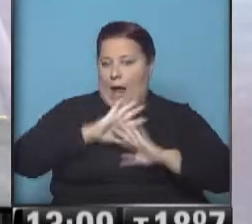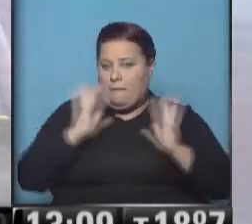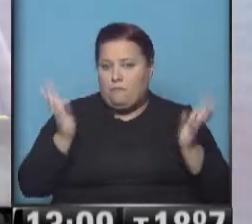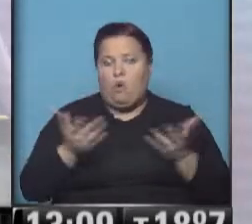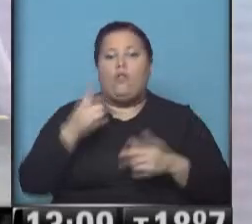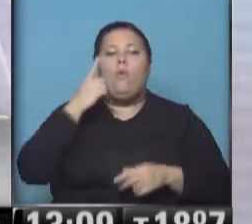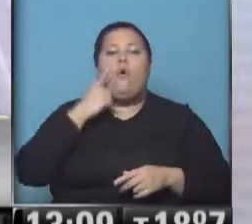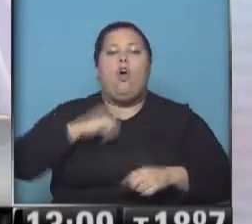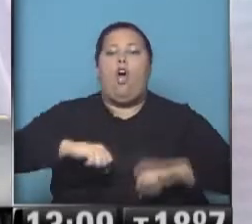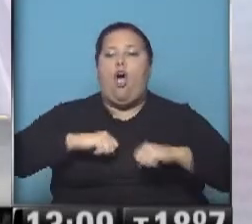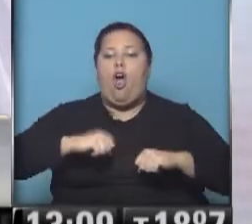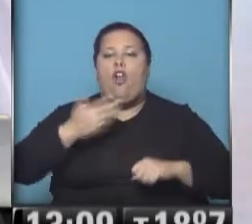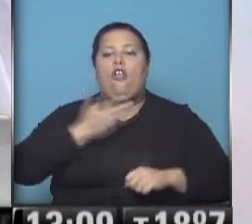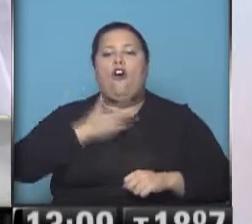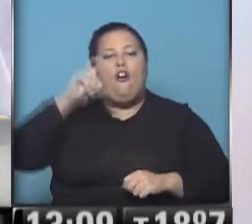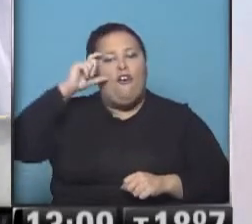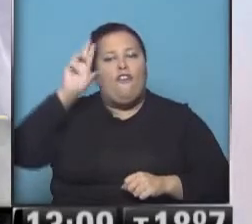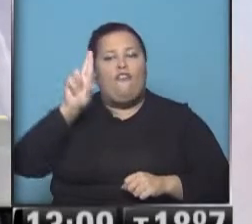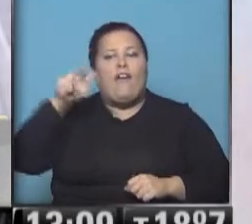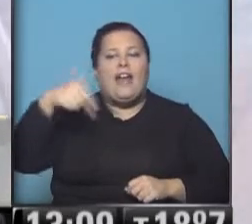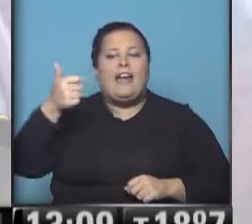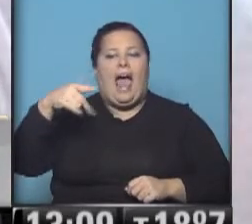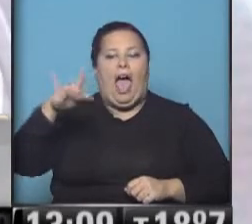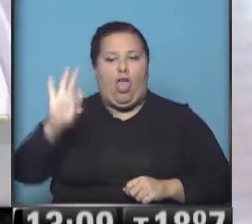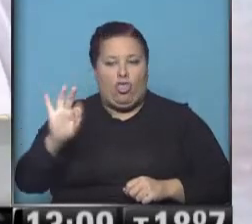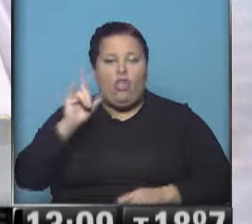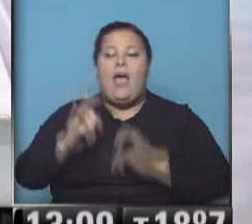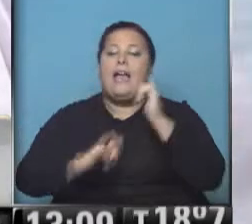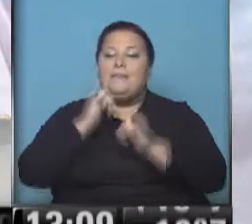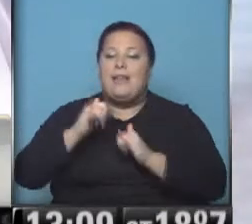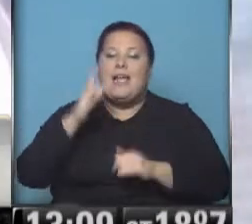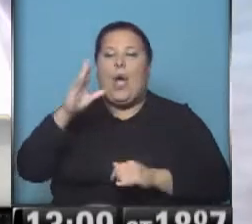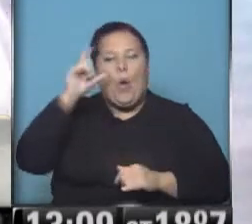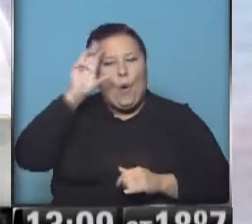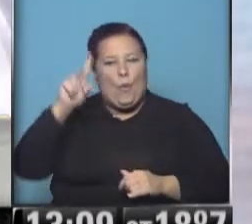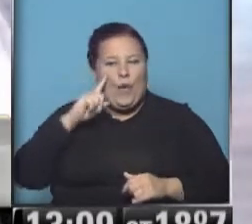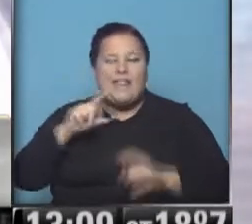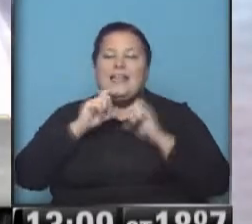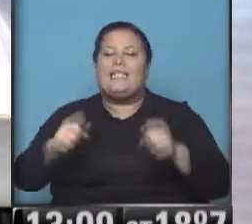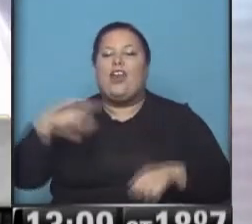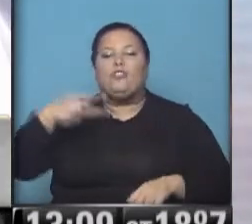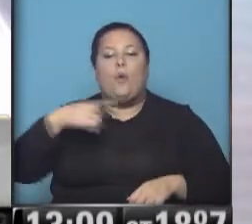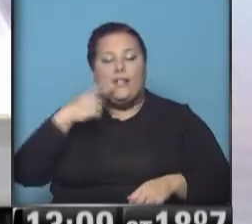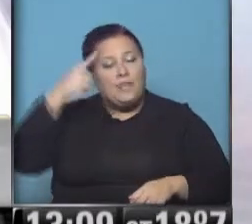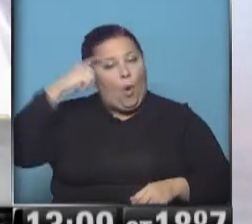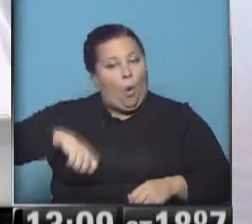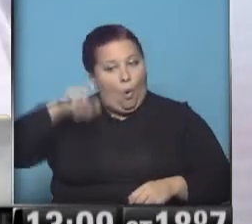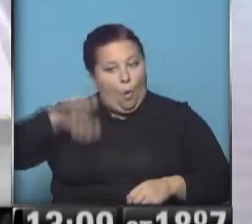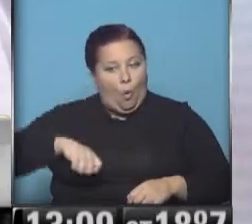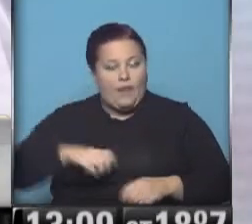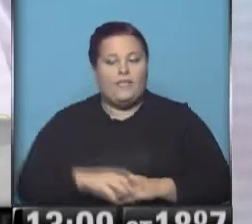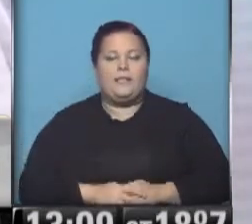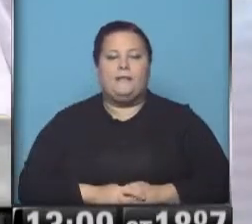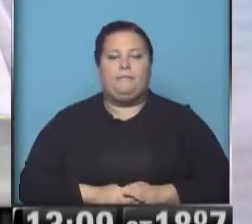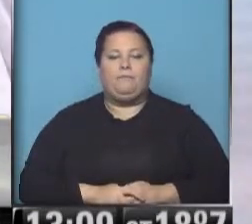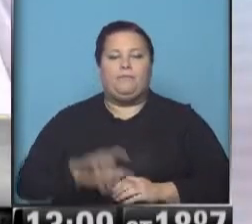de 'el gordo' fernando al parecer esto lo que estaba explicando sergio berni lo que dice el secretario de seguridad es que el juez de la causa el juez federal